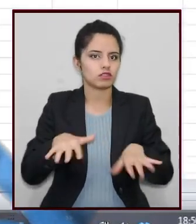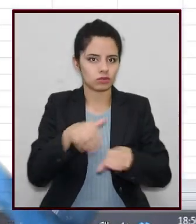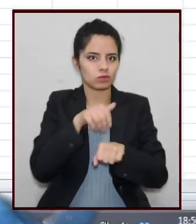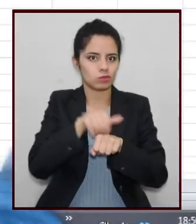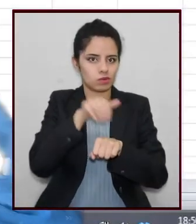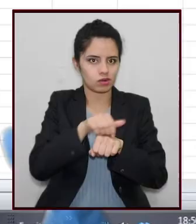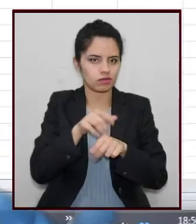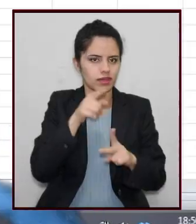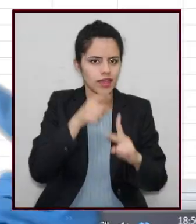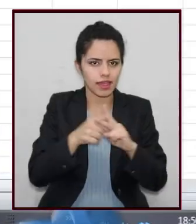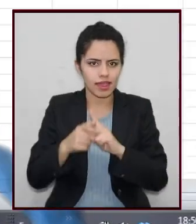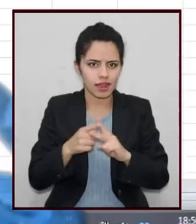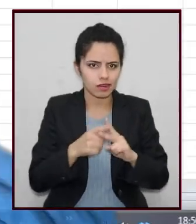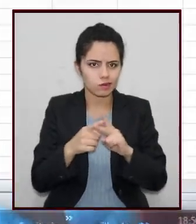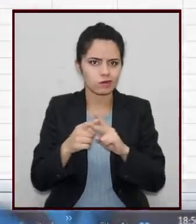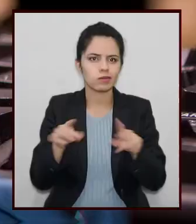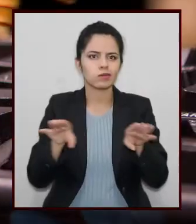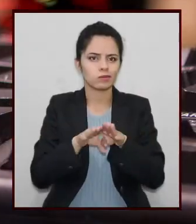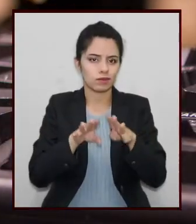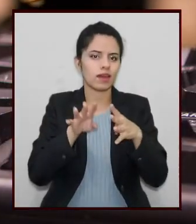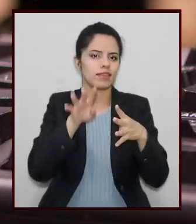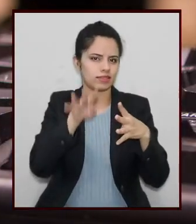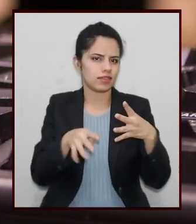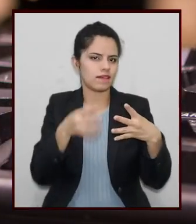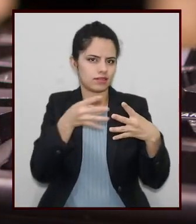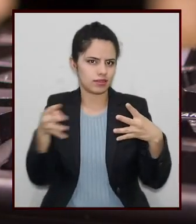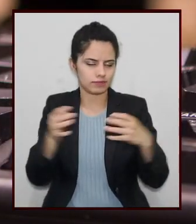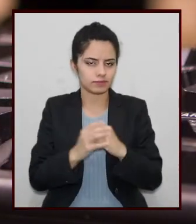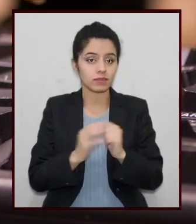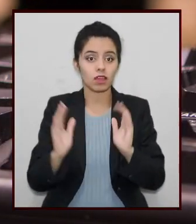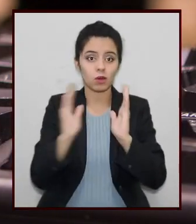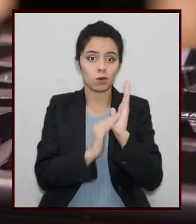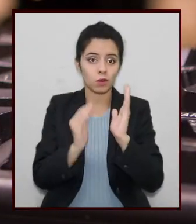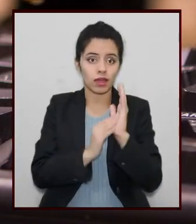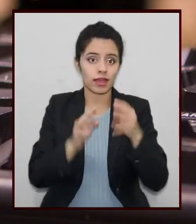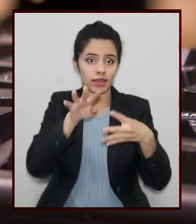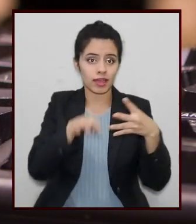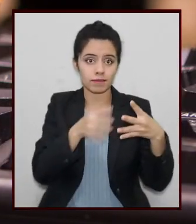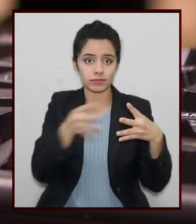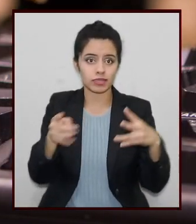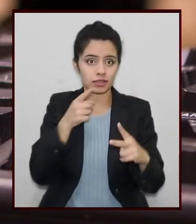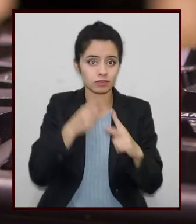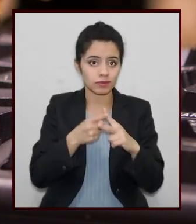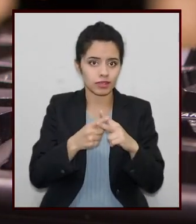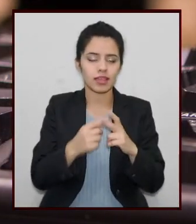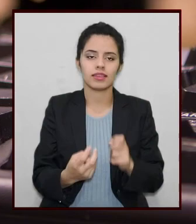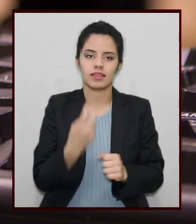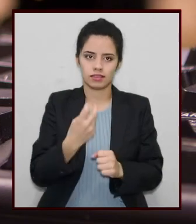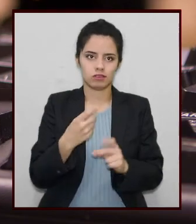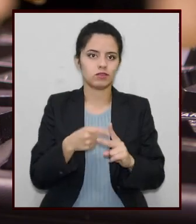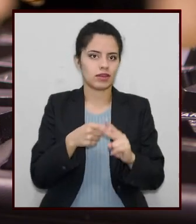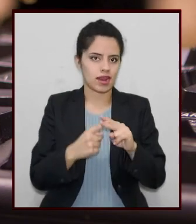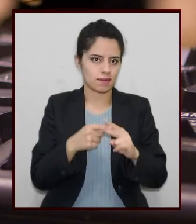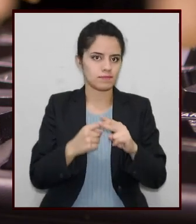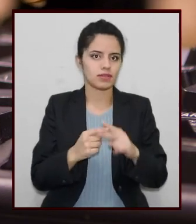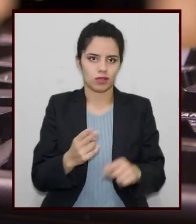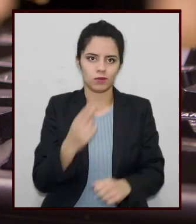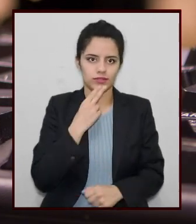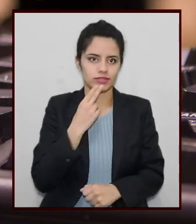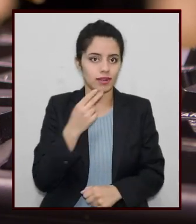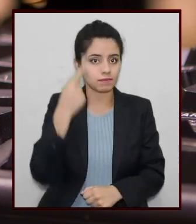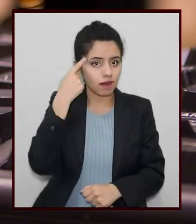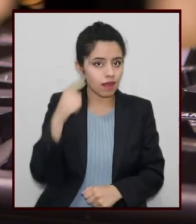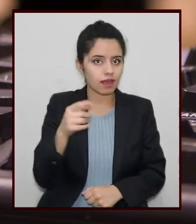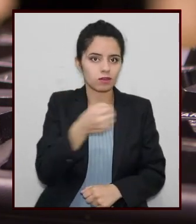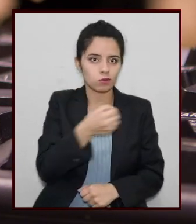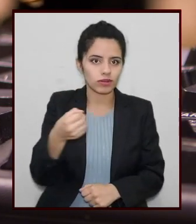realizar cálculos a través del uso de tablas. Las hojas de cálculo se han convertido en una de las herramientas más utilizadas a la hora de